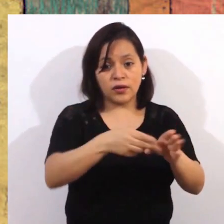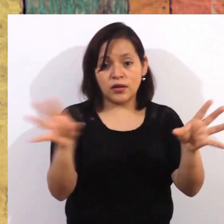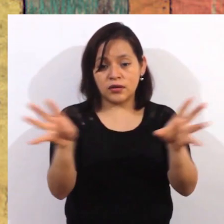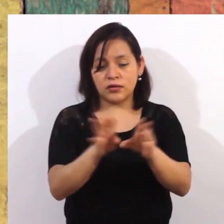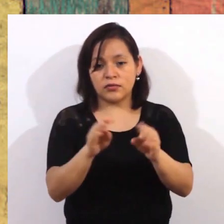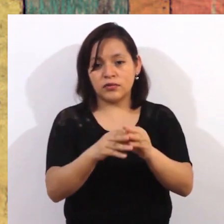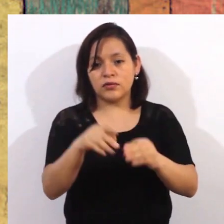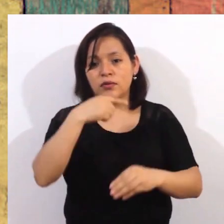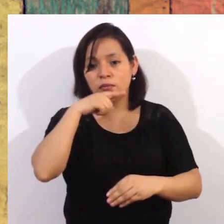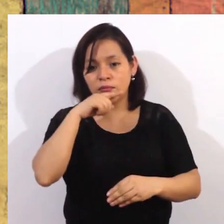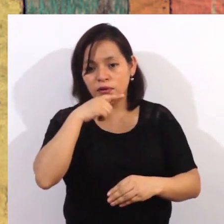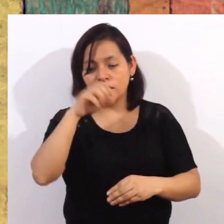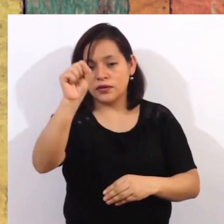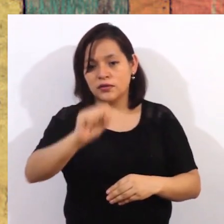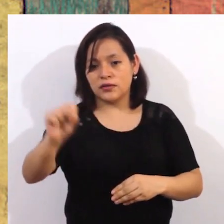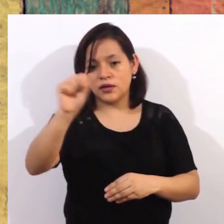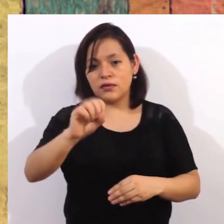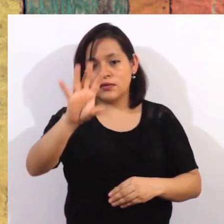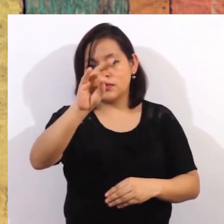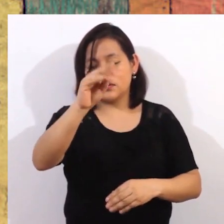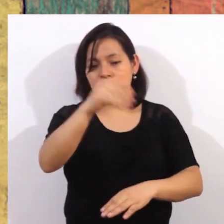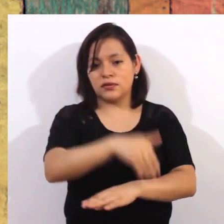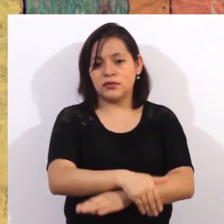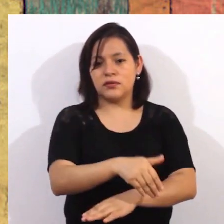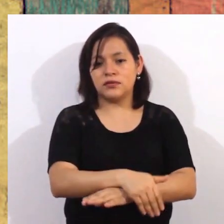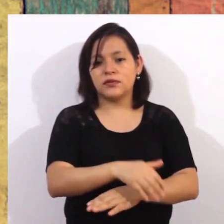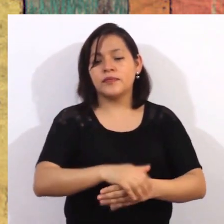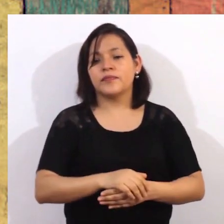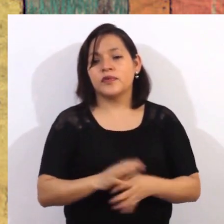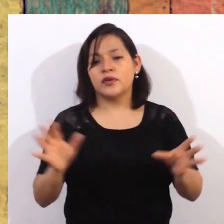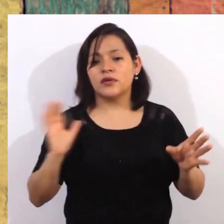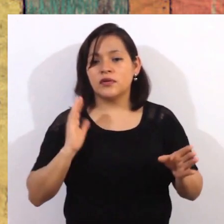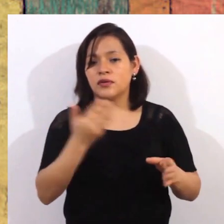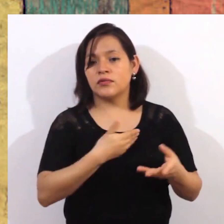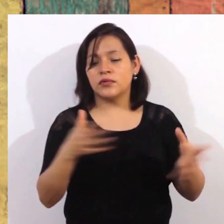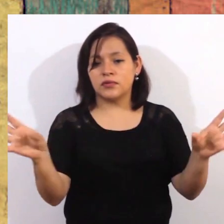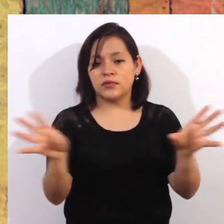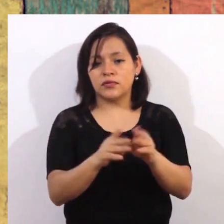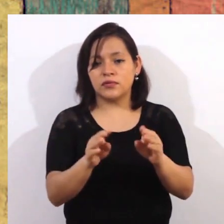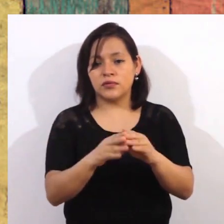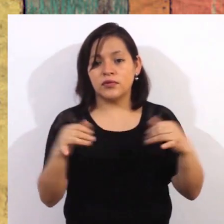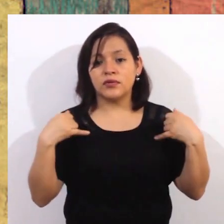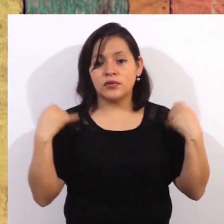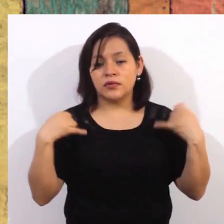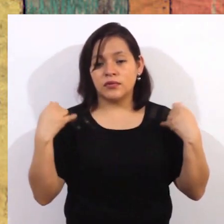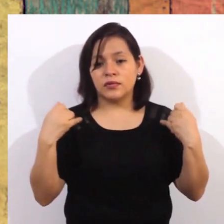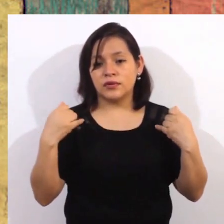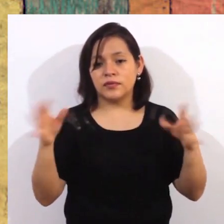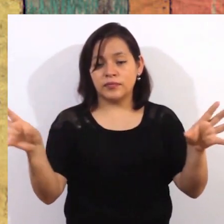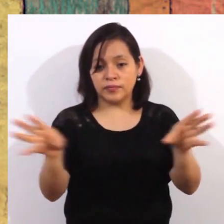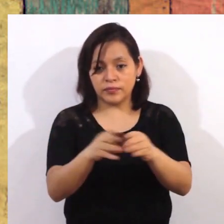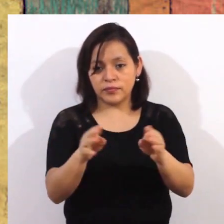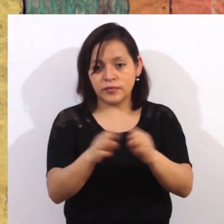nuestras reuniones para damas que se realizan los sábados a las 7 de la noche. Nuestras reuniones de jóvenes